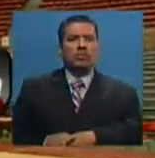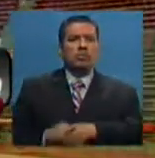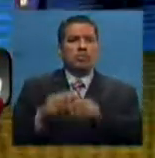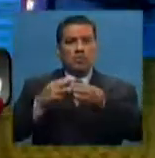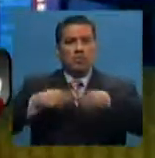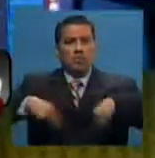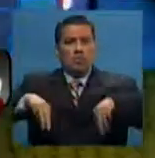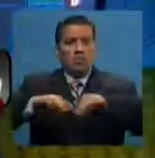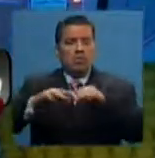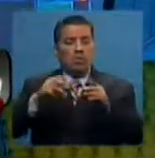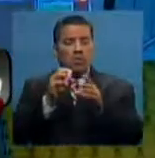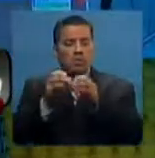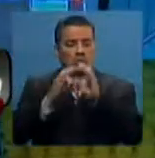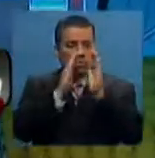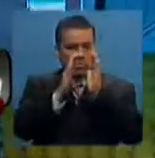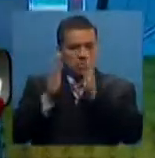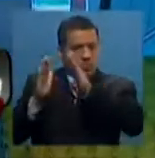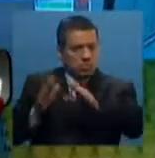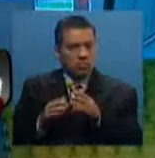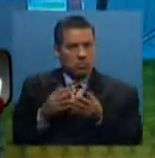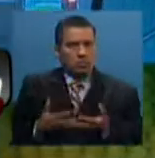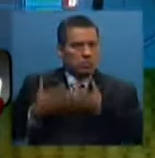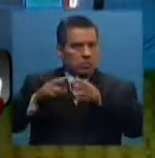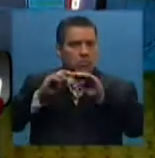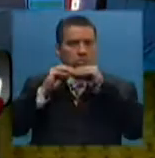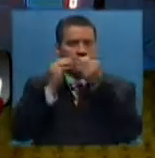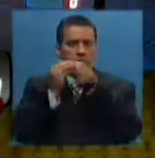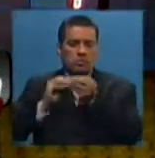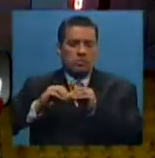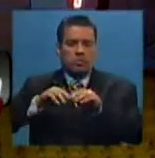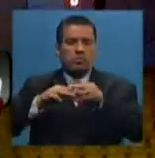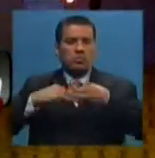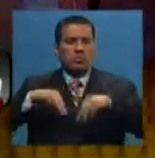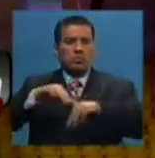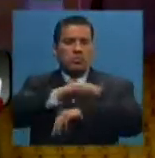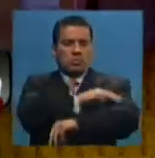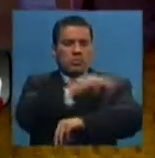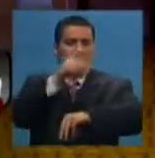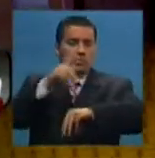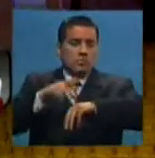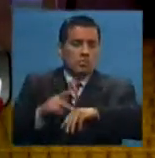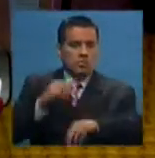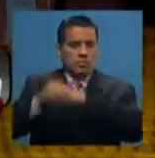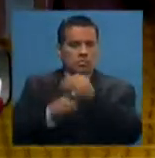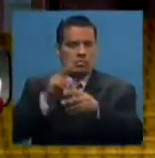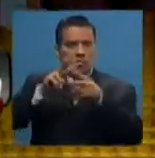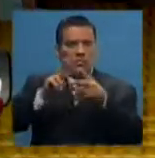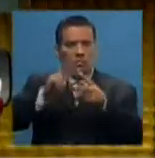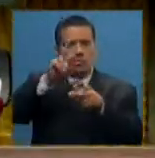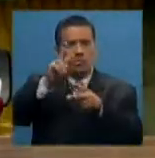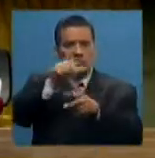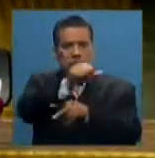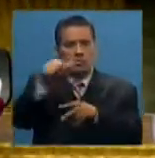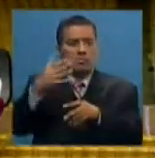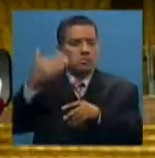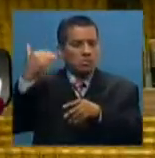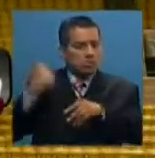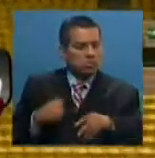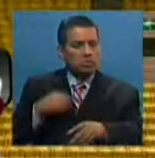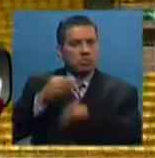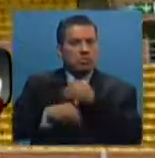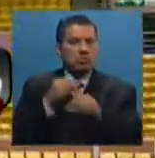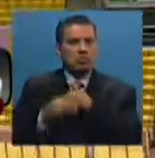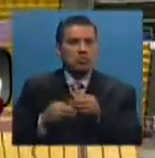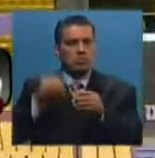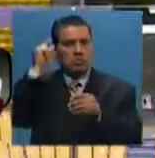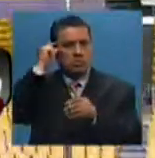comité organizador destacó que el acto de entrega de las instalaciones por parte del Ministerio del Deporte se efectuó con 2 semanas de anticipación con relación